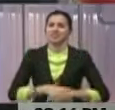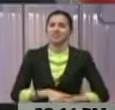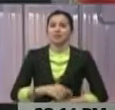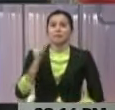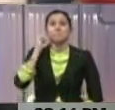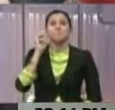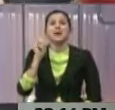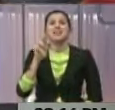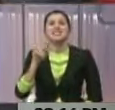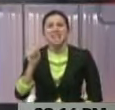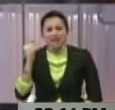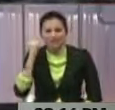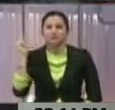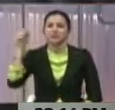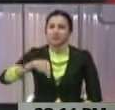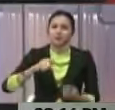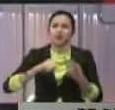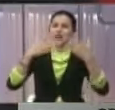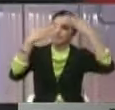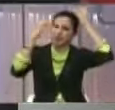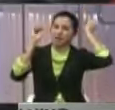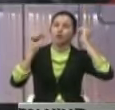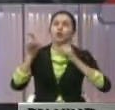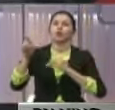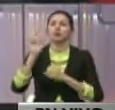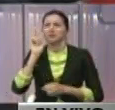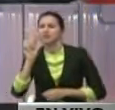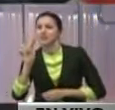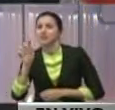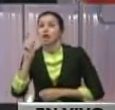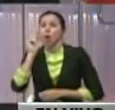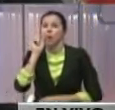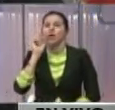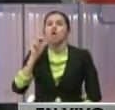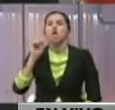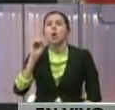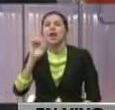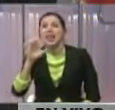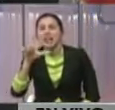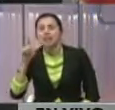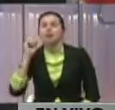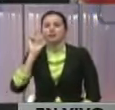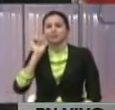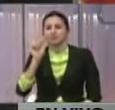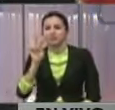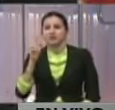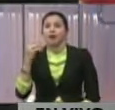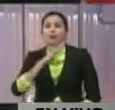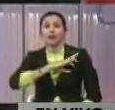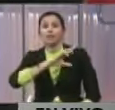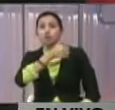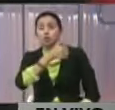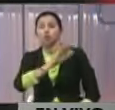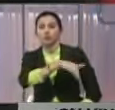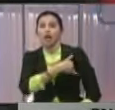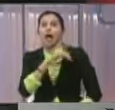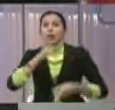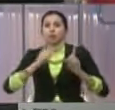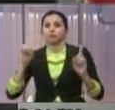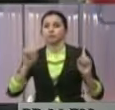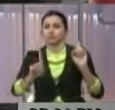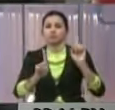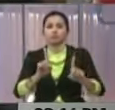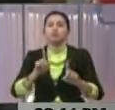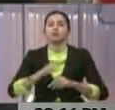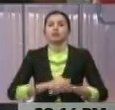León, aquí está el embajador Rogelio, por ahí veíamos a Noel Márquez. Hay rectores universitarios, el rector de la